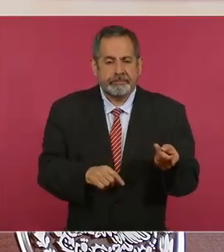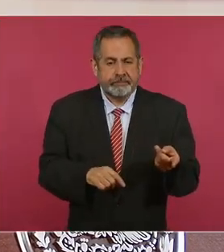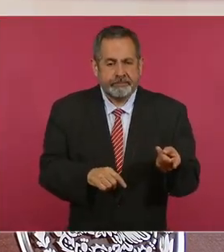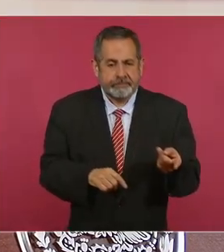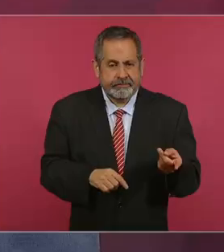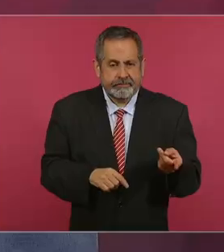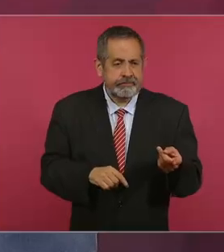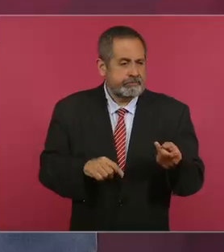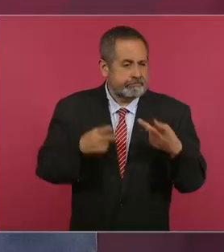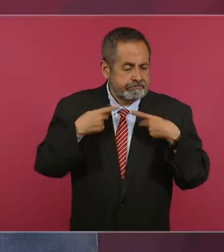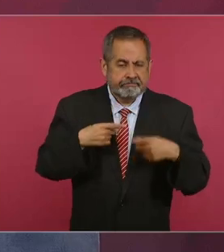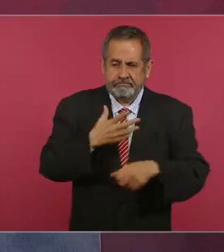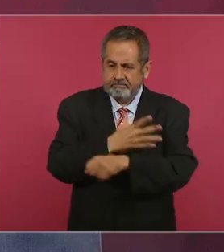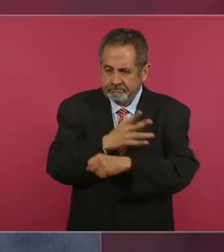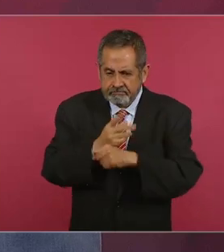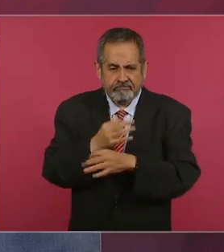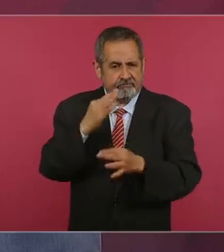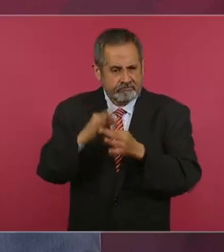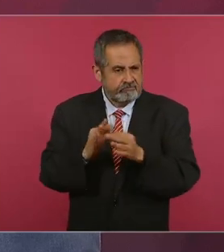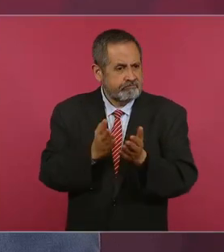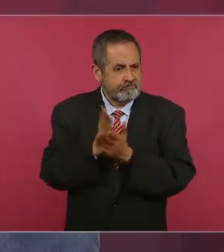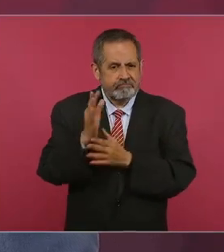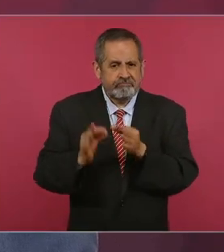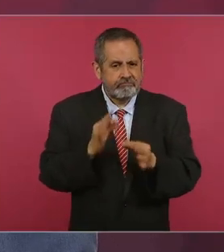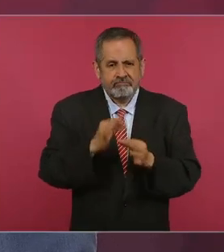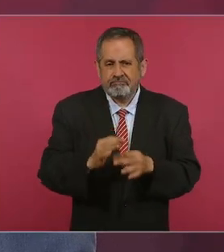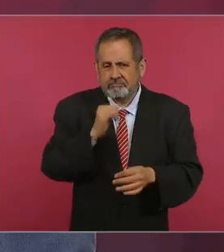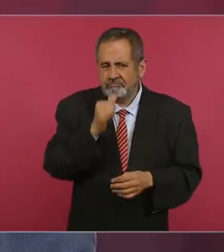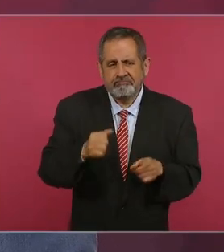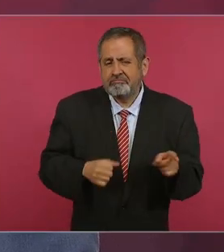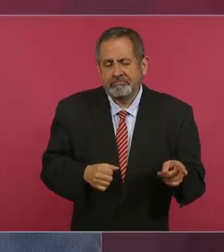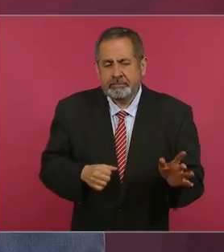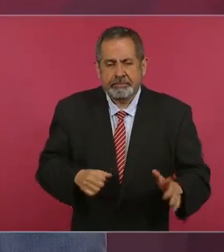hay gente con principios, con ideales,